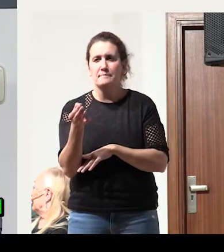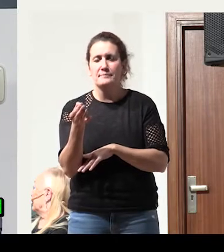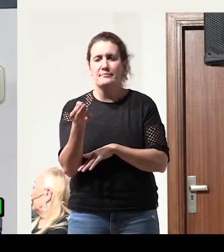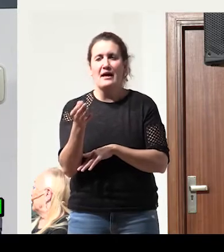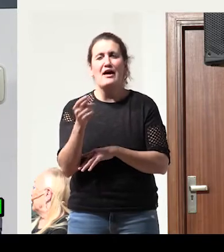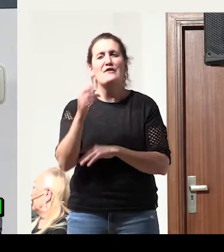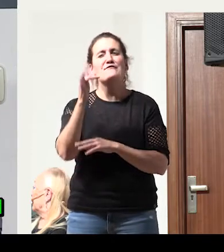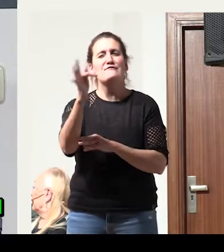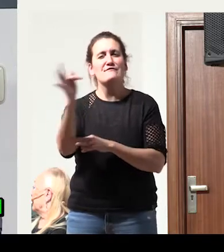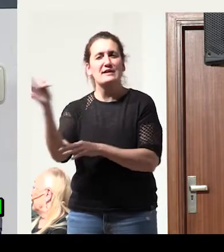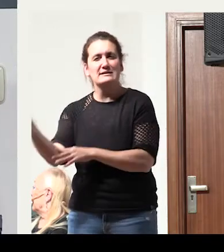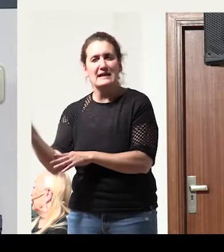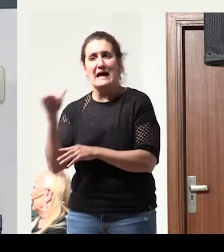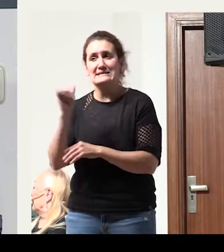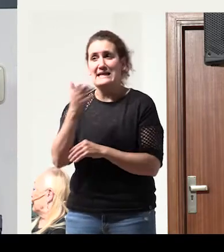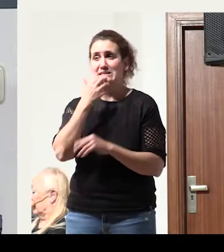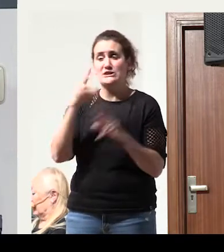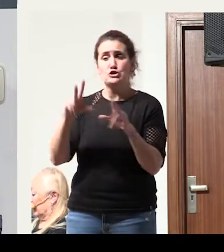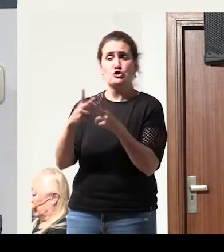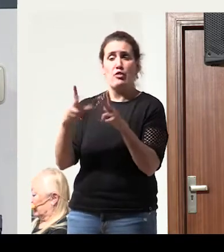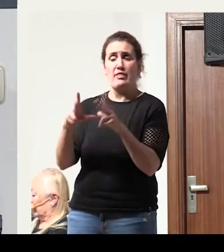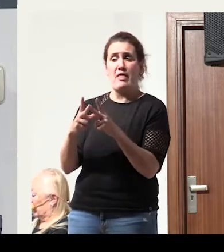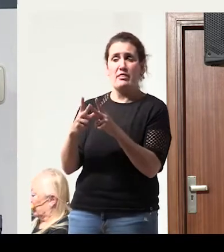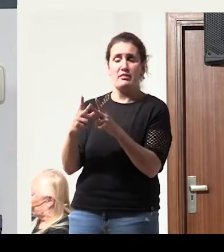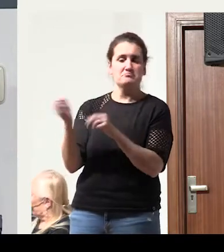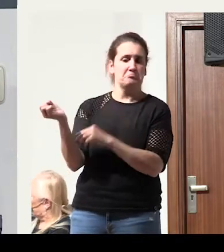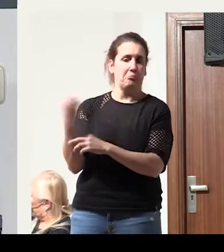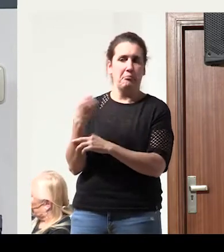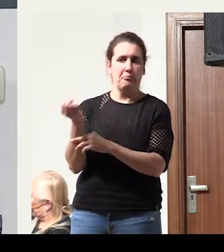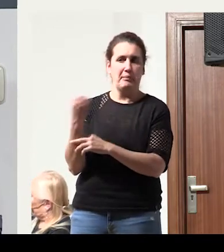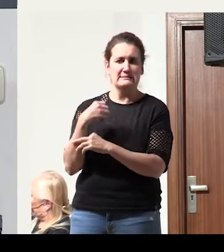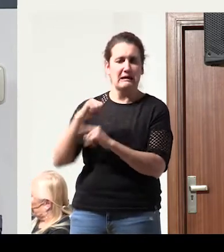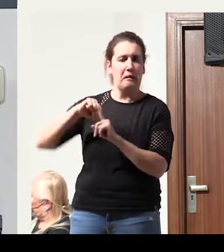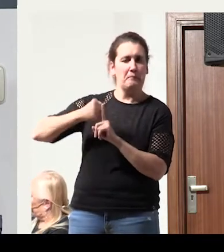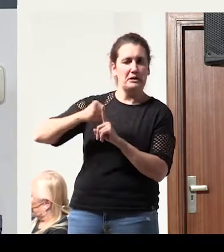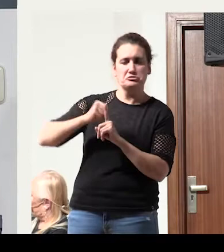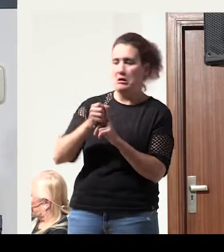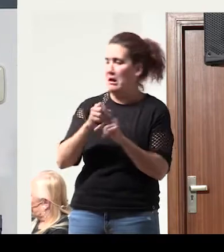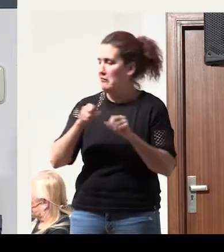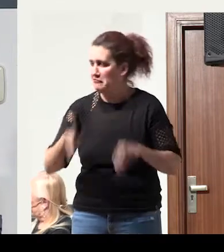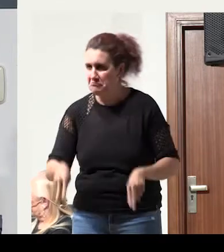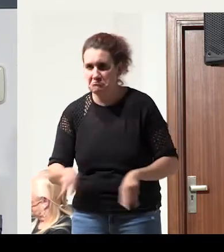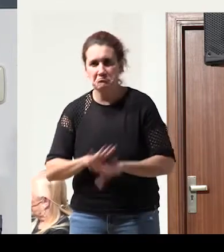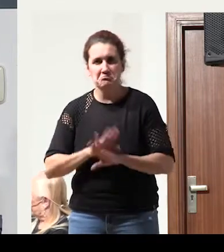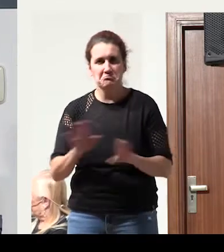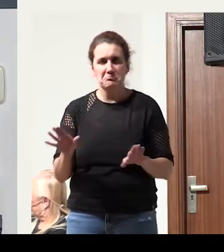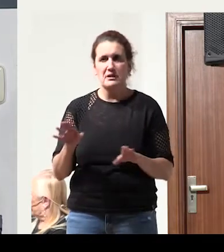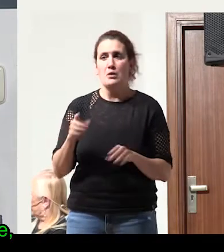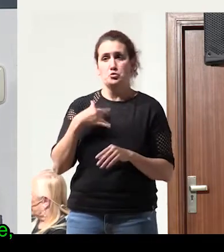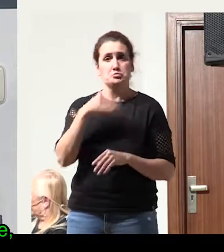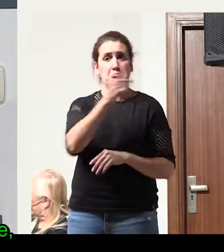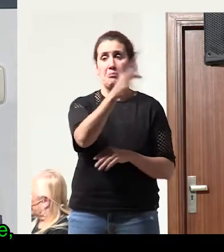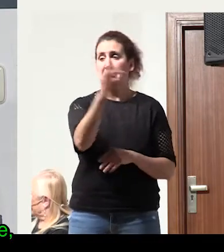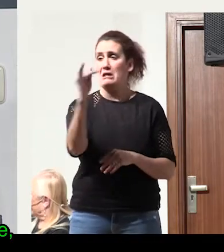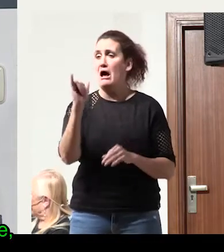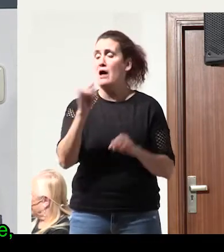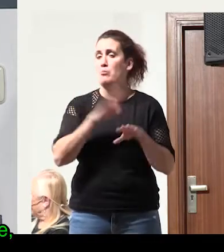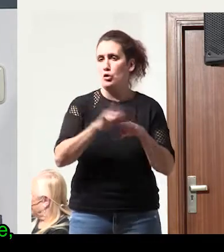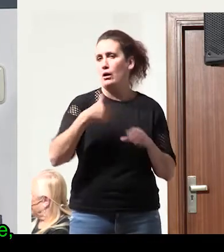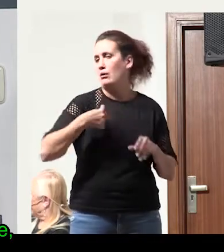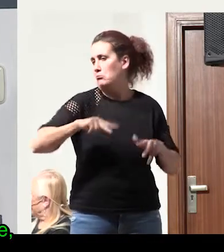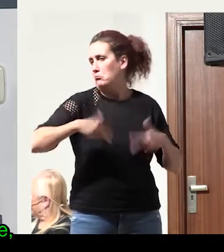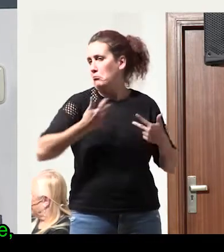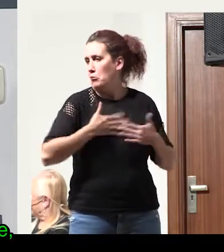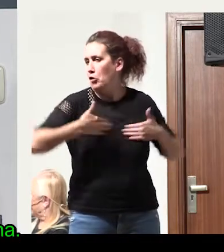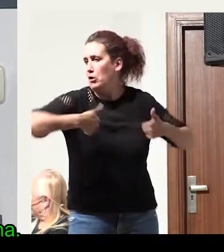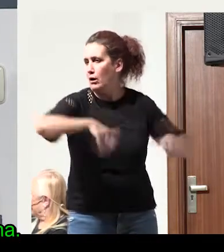sociedad te deje de mirar, te deja de presionar. Tiene ciertas ventajas, porque entonces puedes hacer lo que te da la gana, ¿no? Quiero decir, bueno, pues como ya no intereso